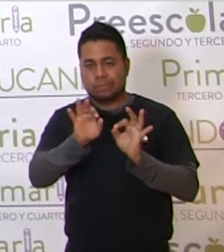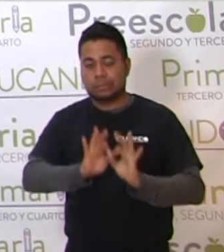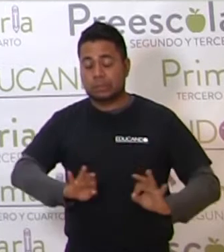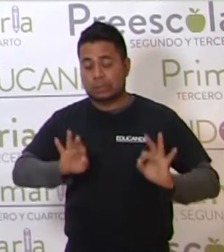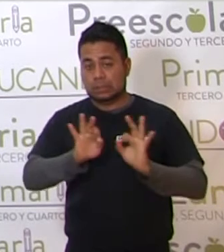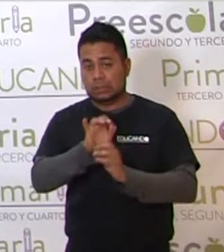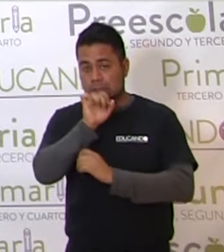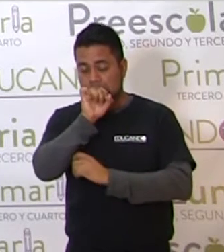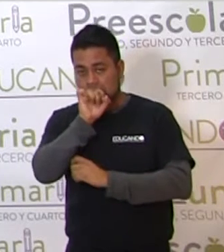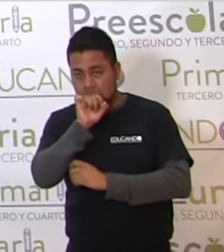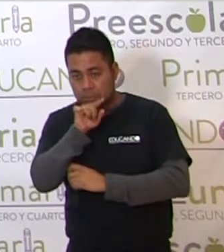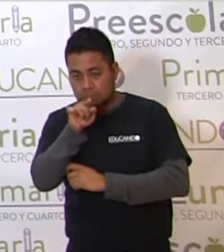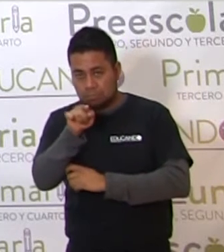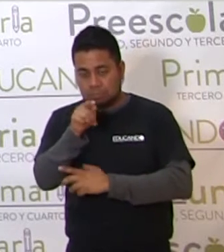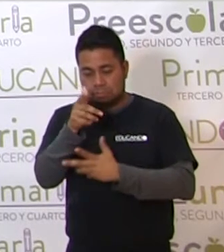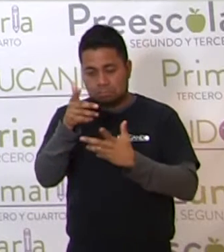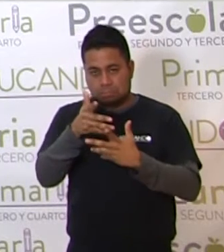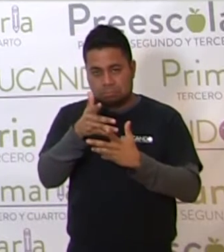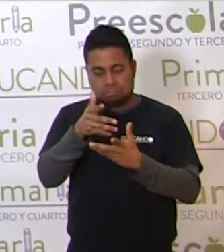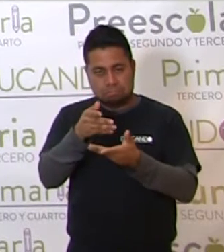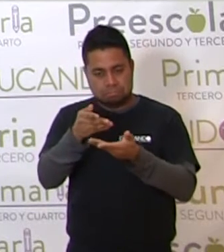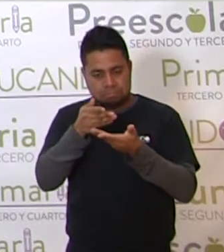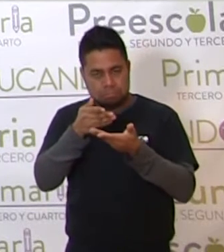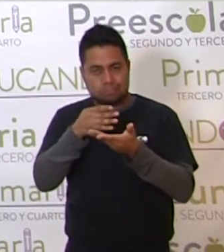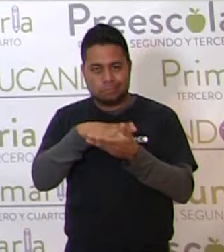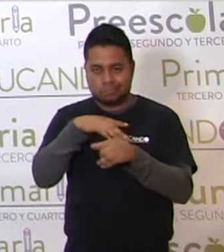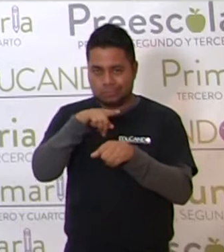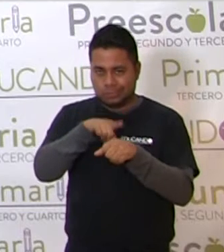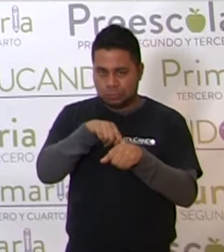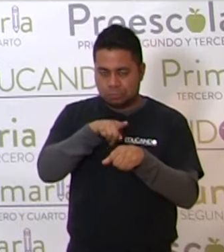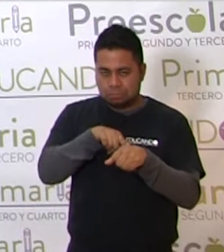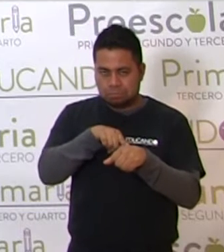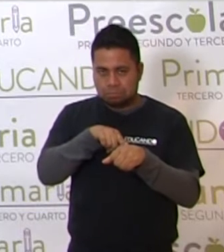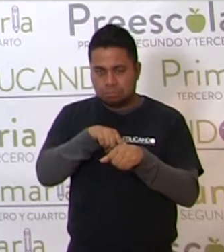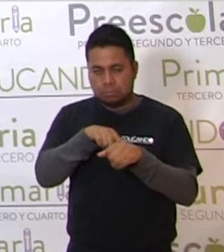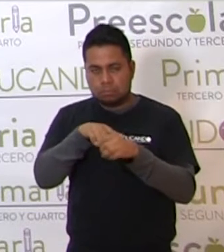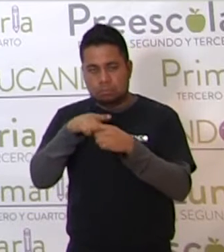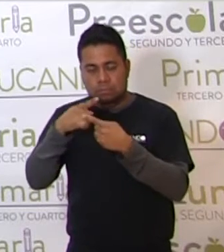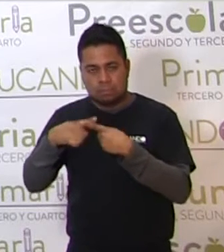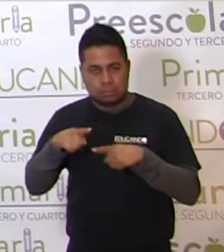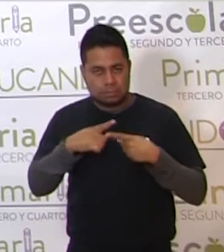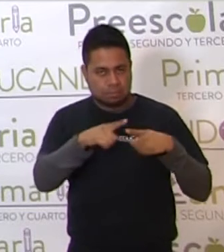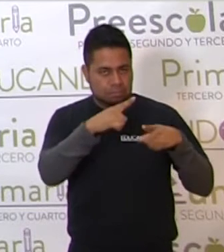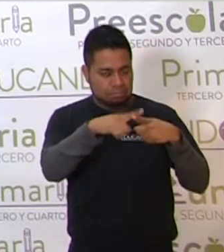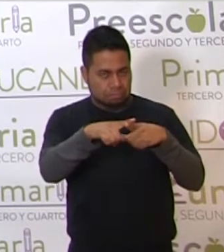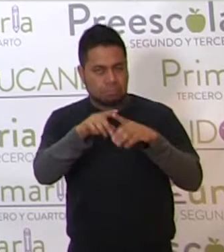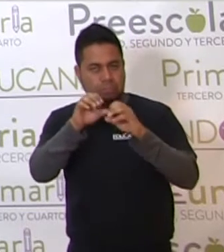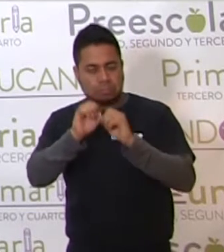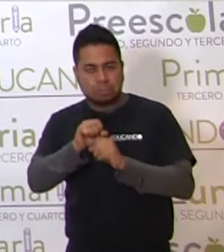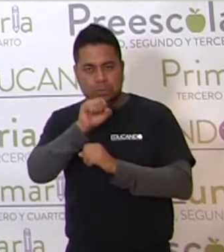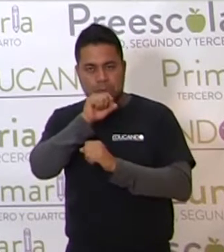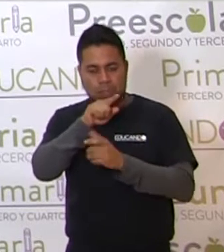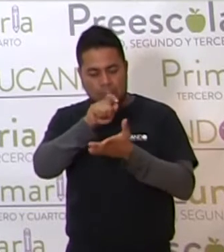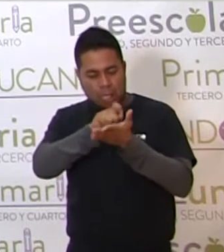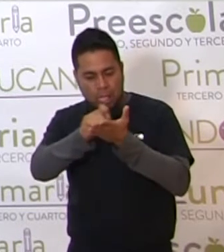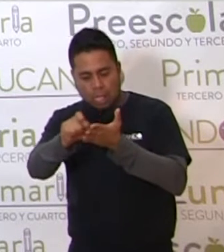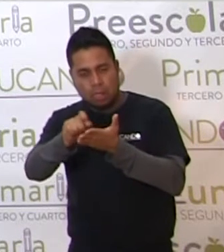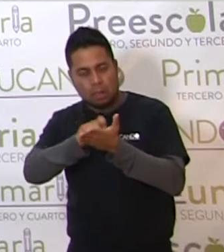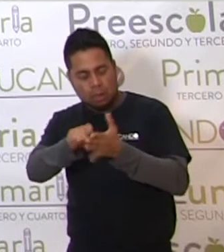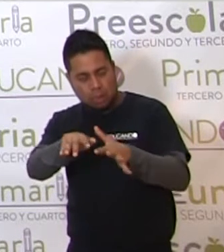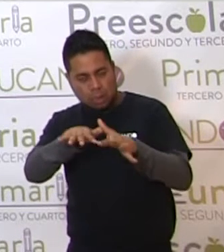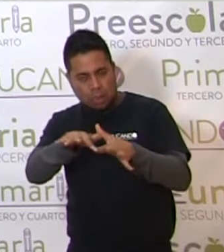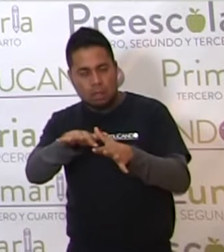también poder tener a la mano colores de diferentes tipos o resaltadores los cuales van a